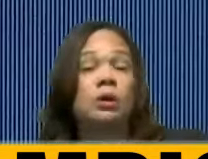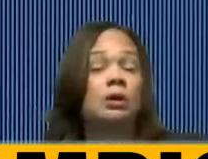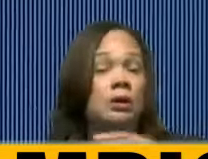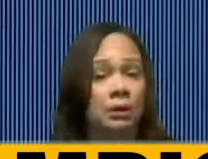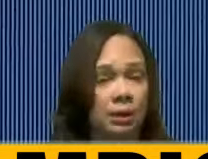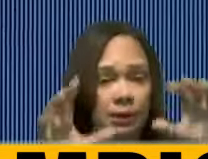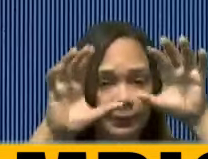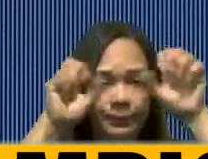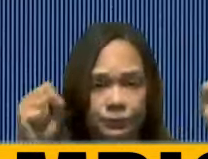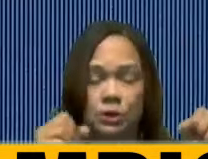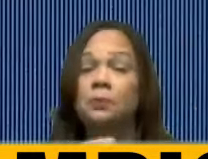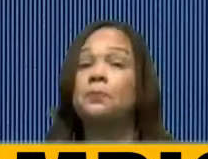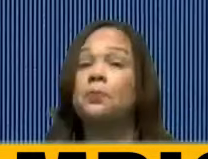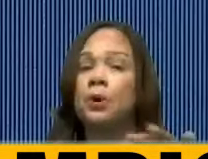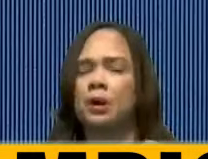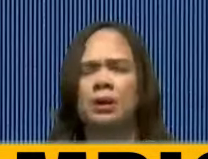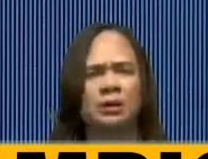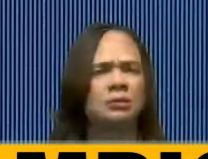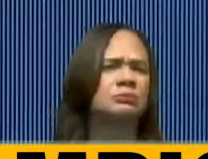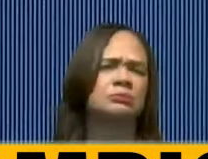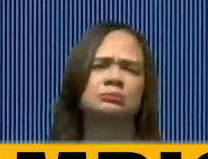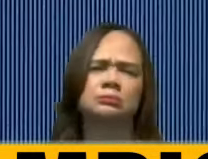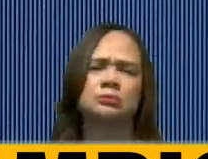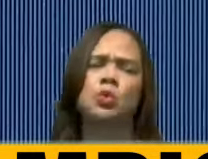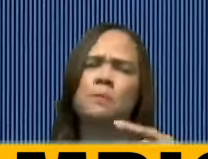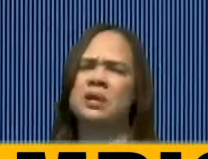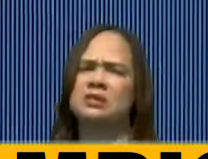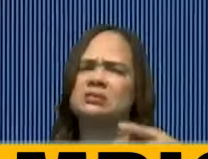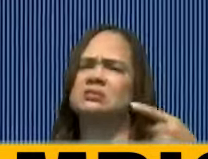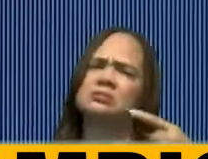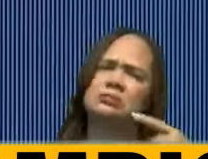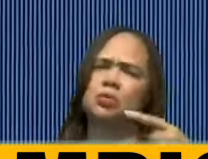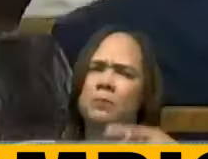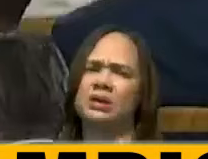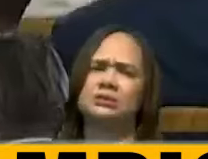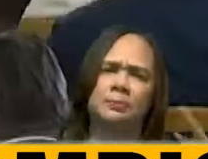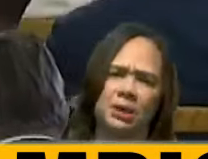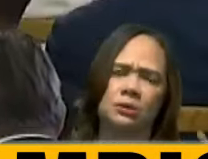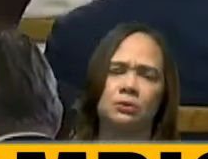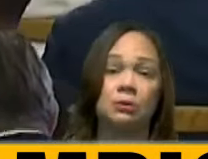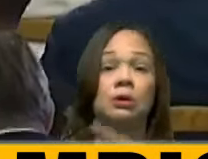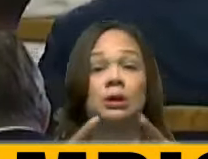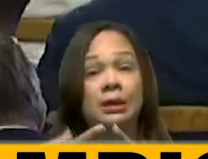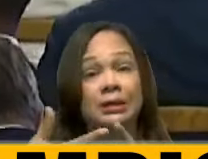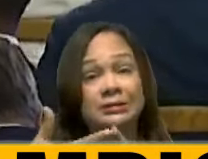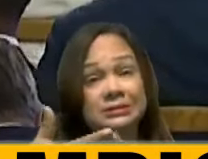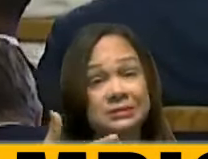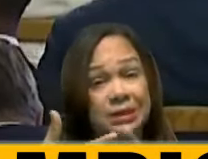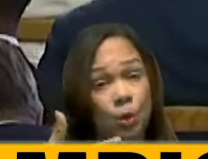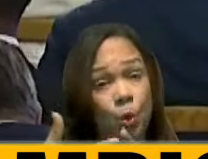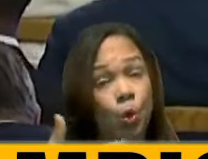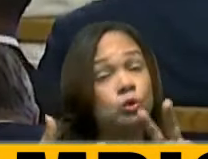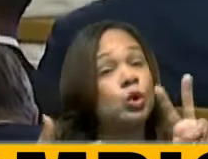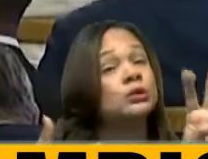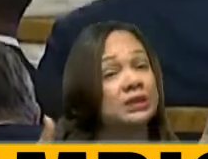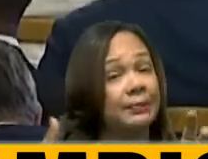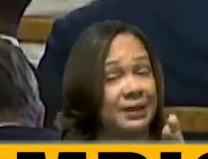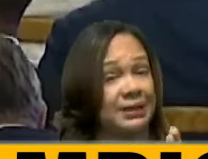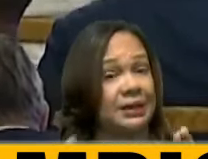presidente promulgó hace aproximadamente un mes un mes y medio el segundo Pilar de esta